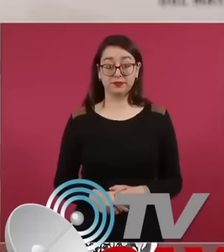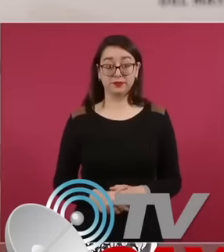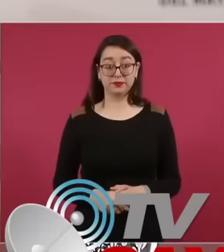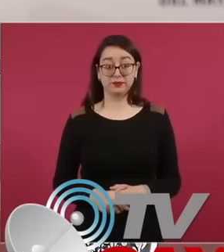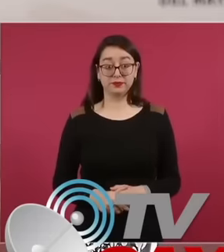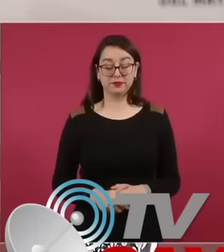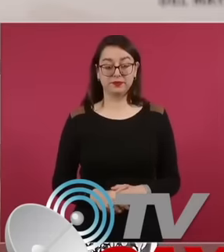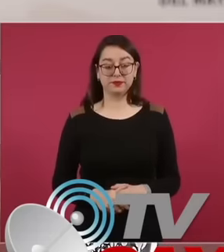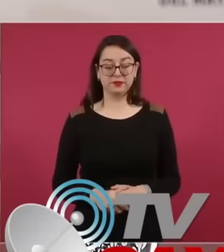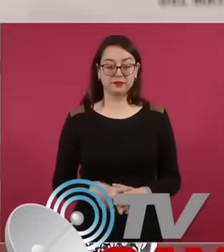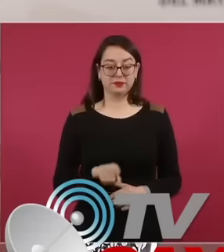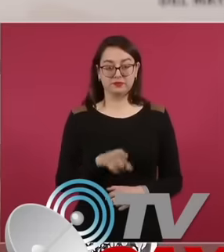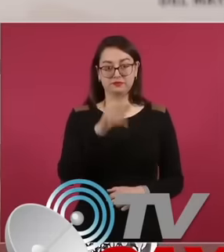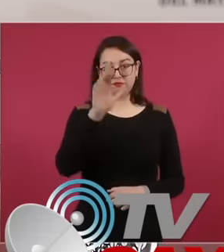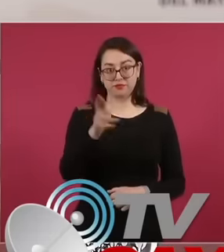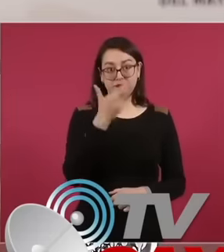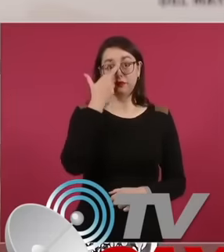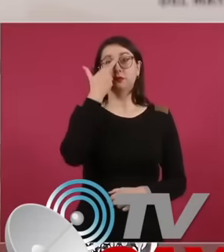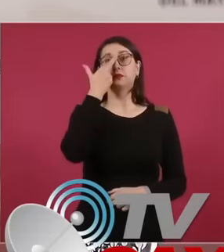del movimiento